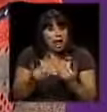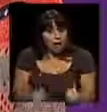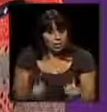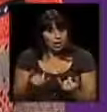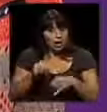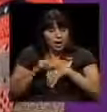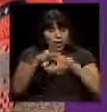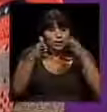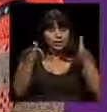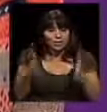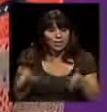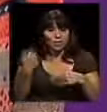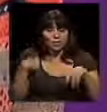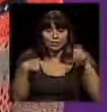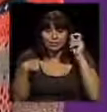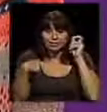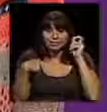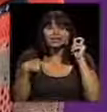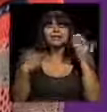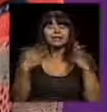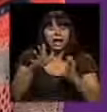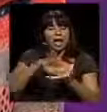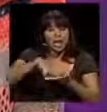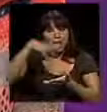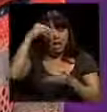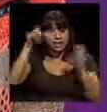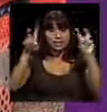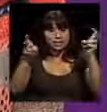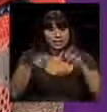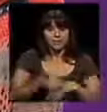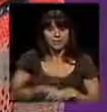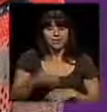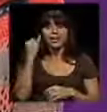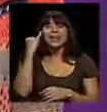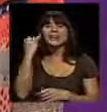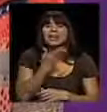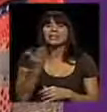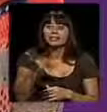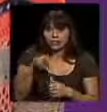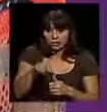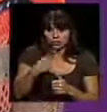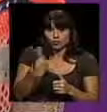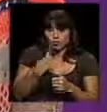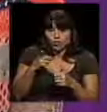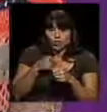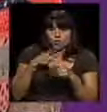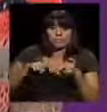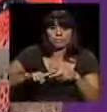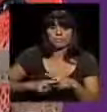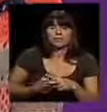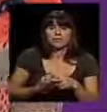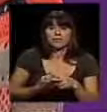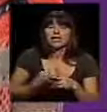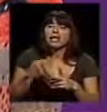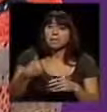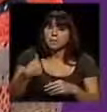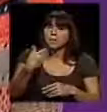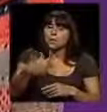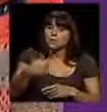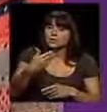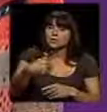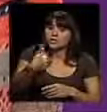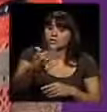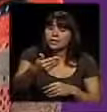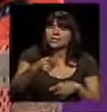capacitándose en el tema, y la idea es que este sea un sea un inicio, ¿verdad? Y que entonces posteriormente, conforme a